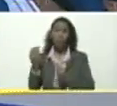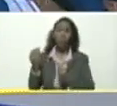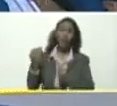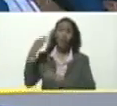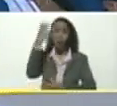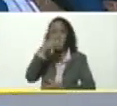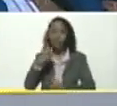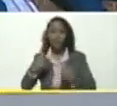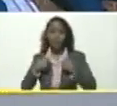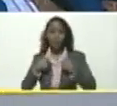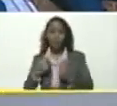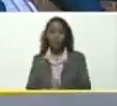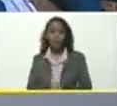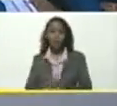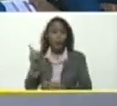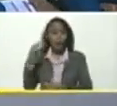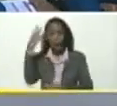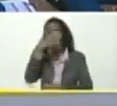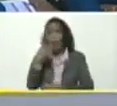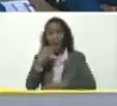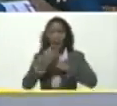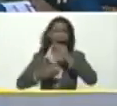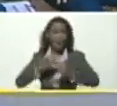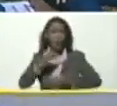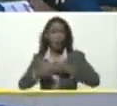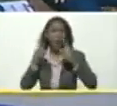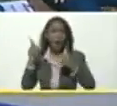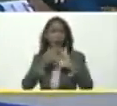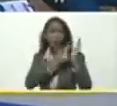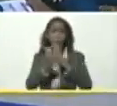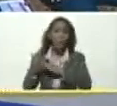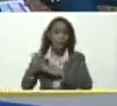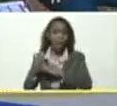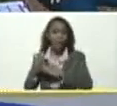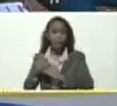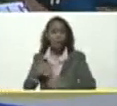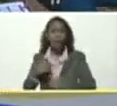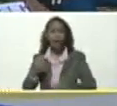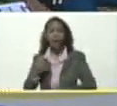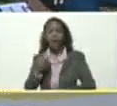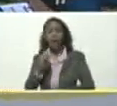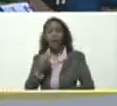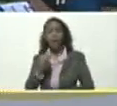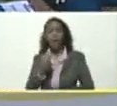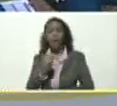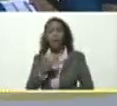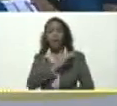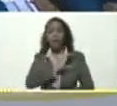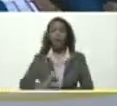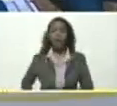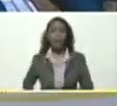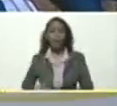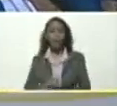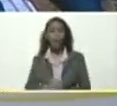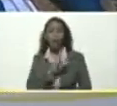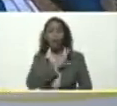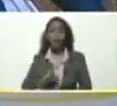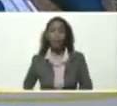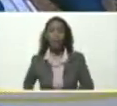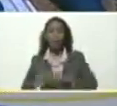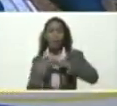yo, joven, forjado en las comunidades cristianas, Omar Prieto, un hombre cristiano de